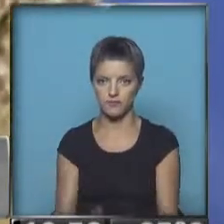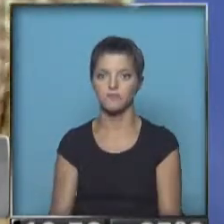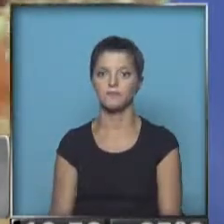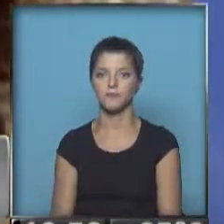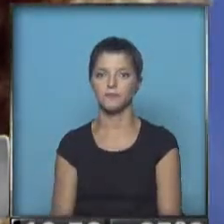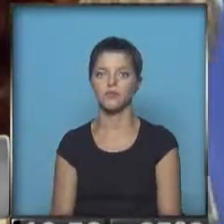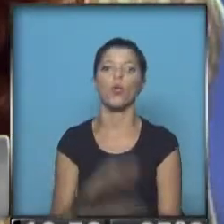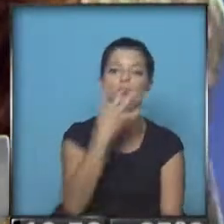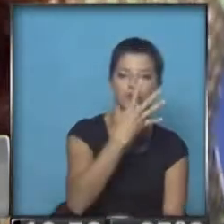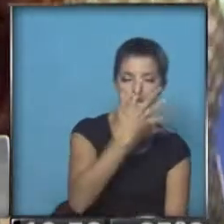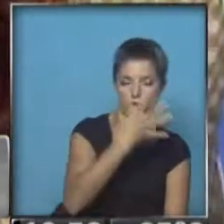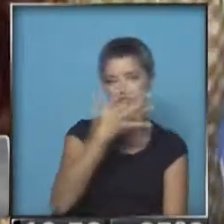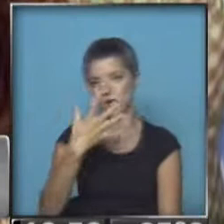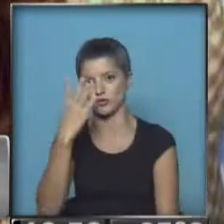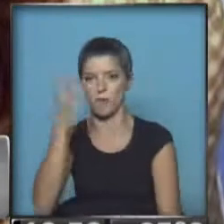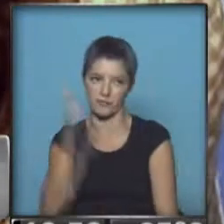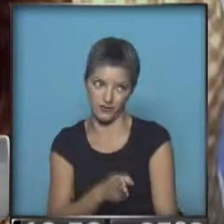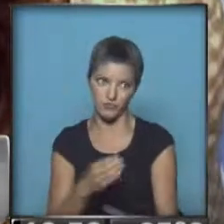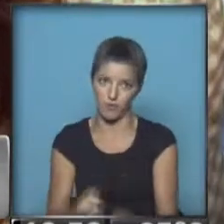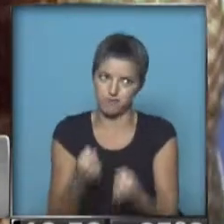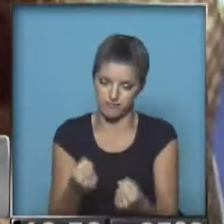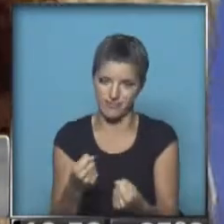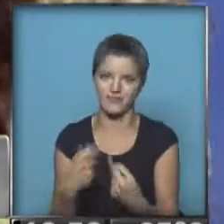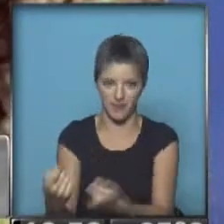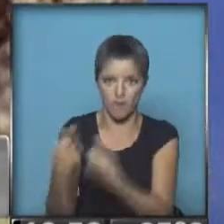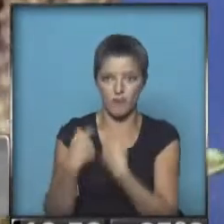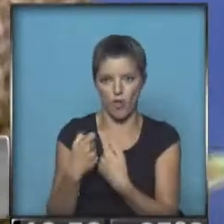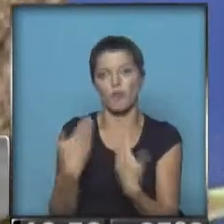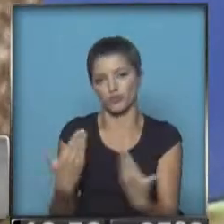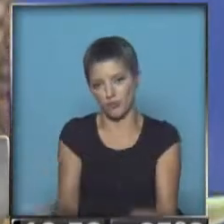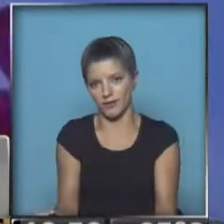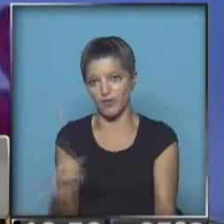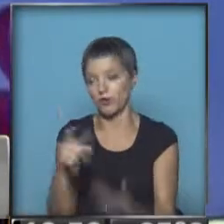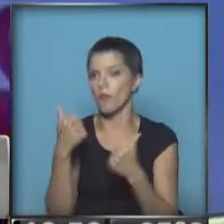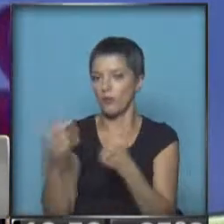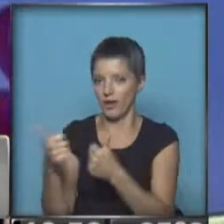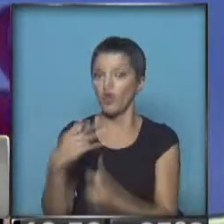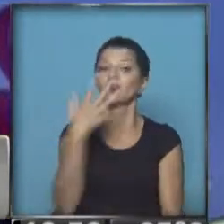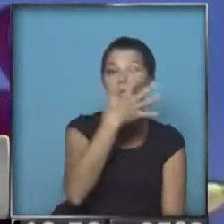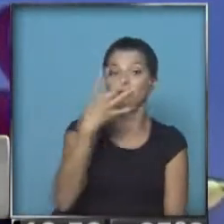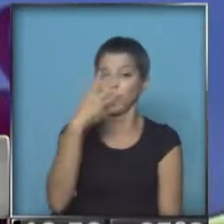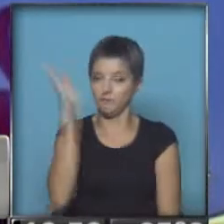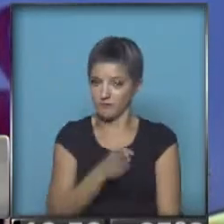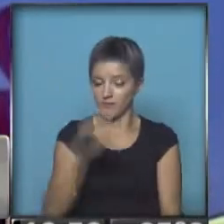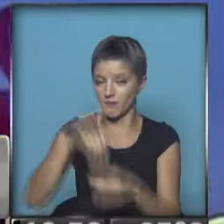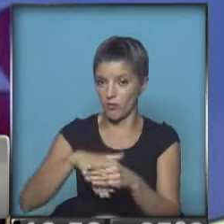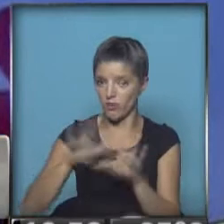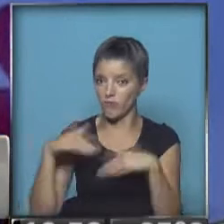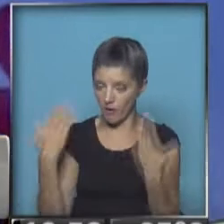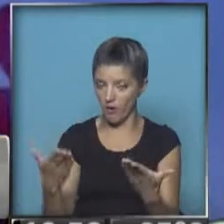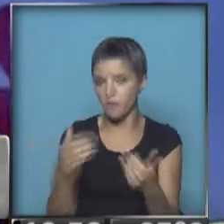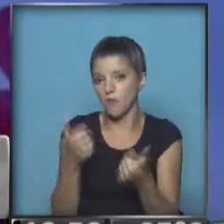un 54% robusto, un 50% robusto, por supuesto que es muy bueno ganar las